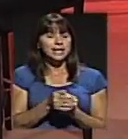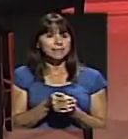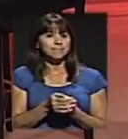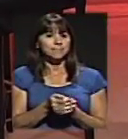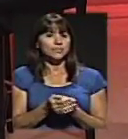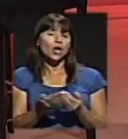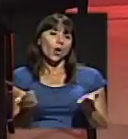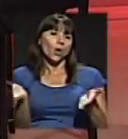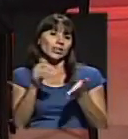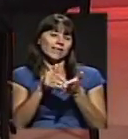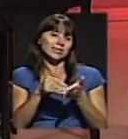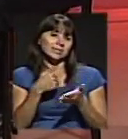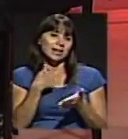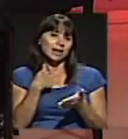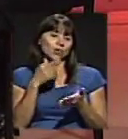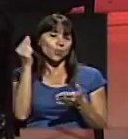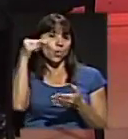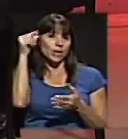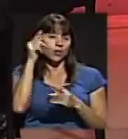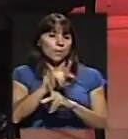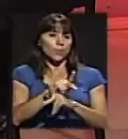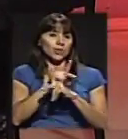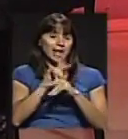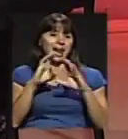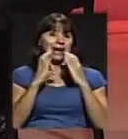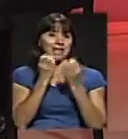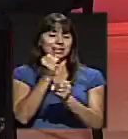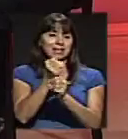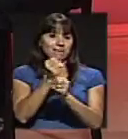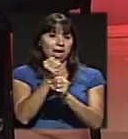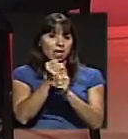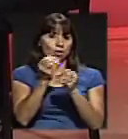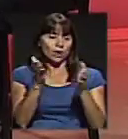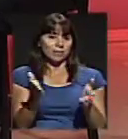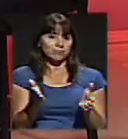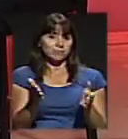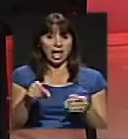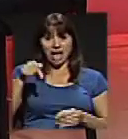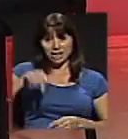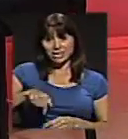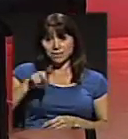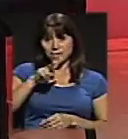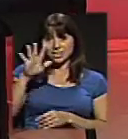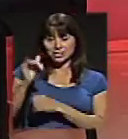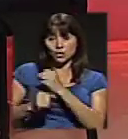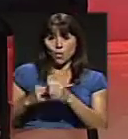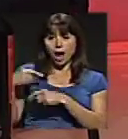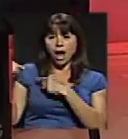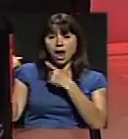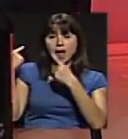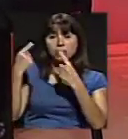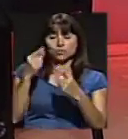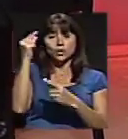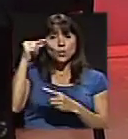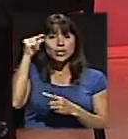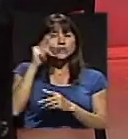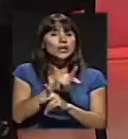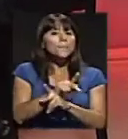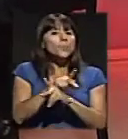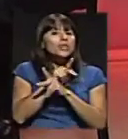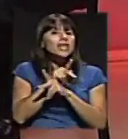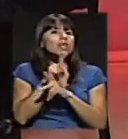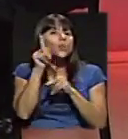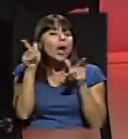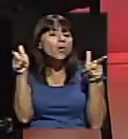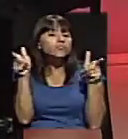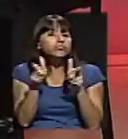Volver a tener un gobierno que proteja a la clase trabajadora. Aquí hemos tenido 25 años de gobiernos que han protegido a un pequeño sector